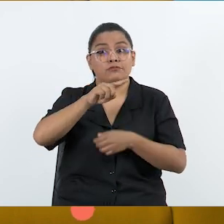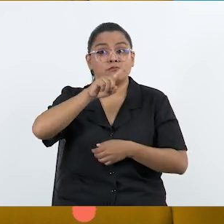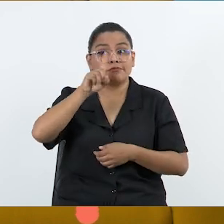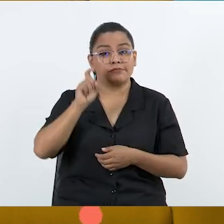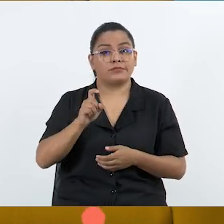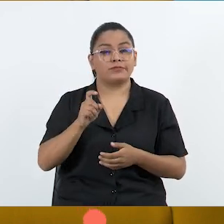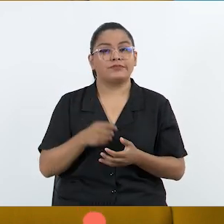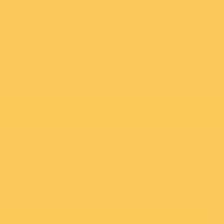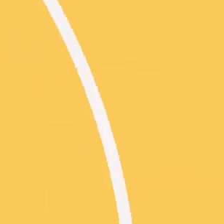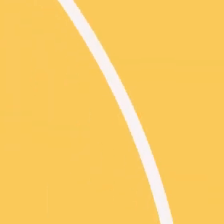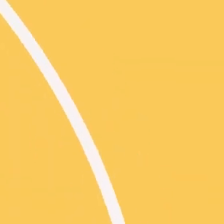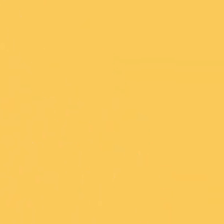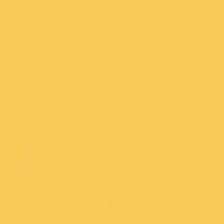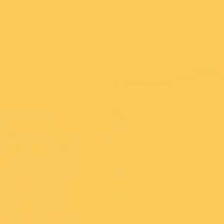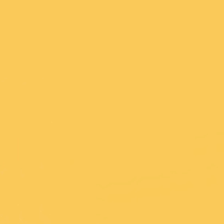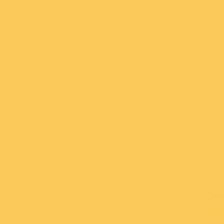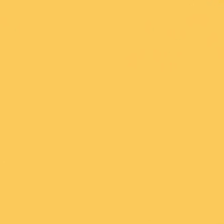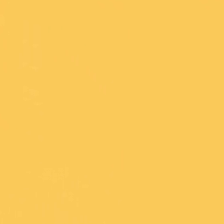preguntas. Veamos.